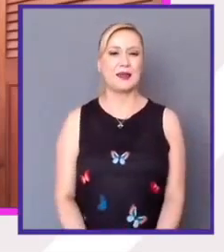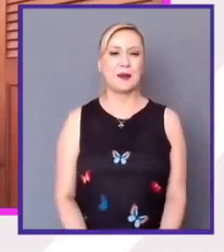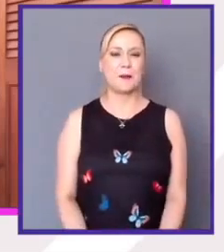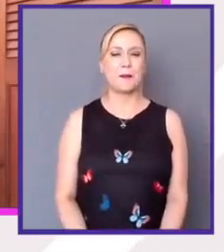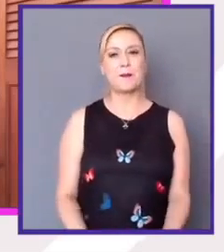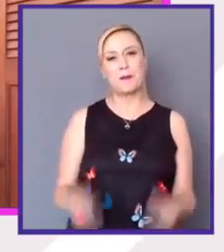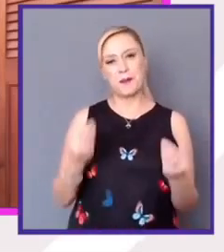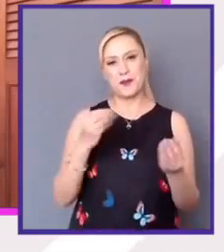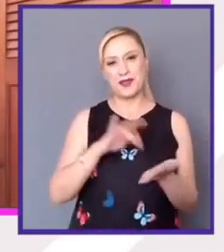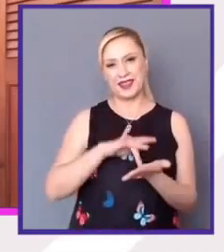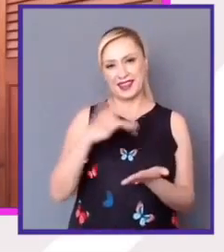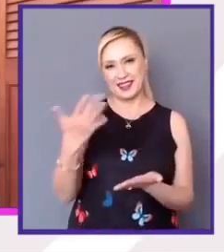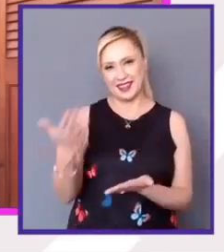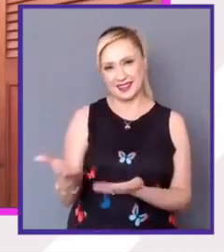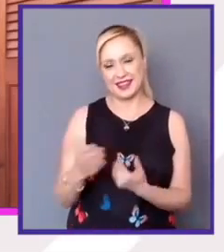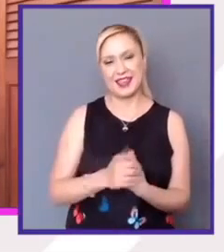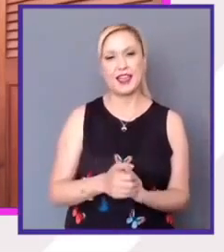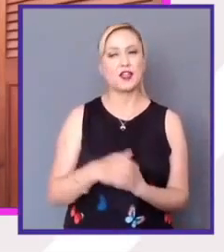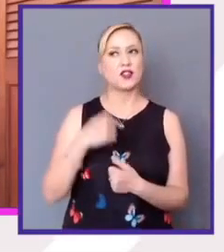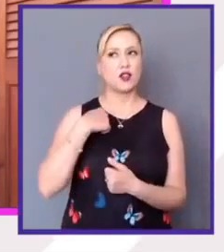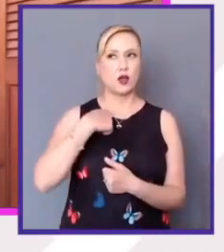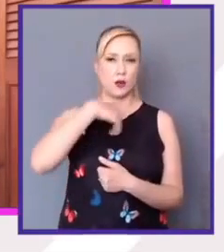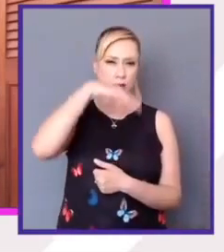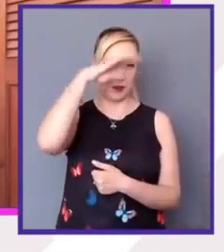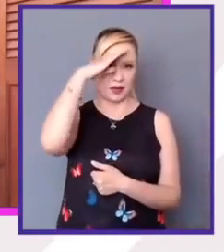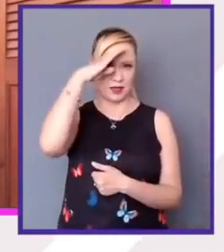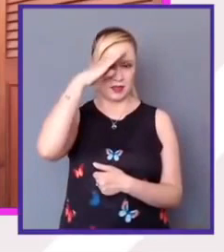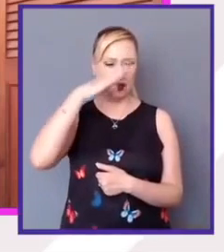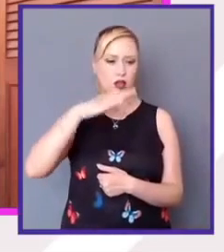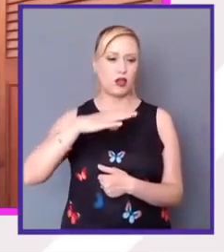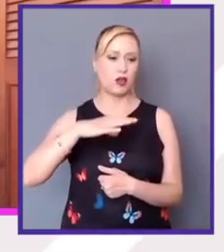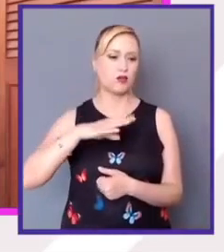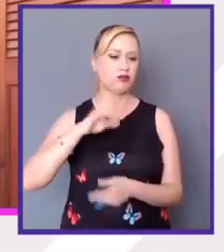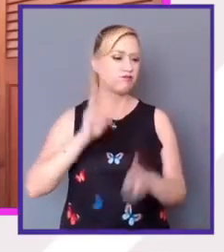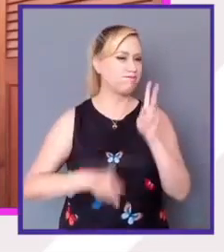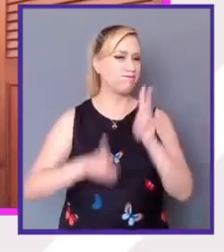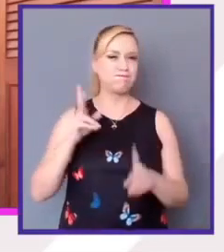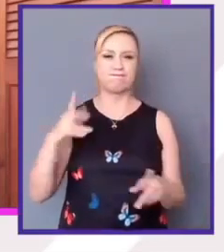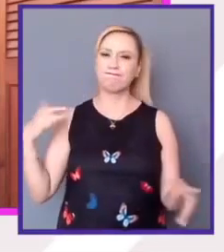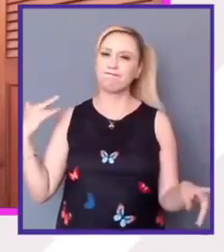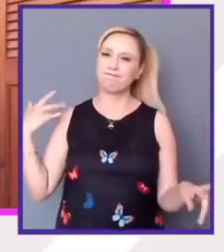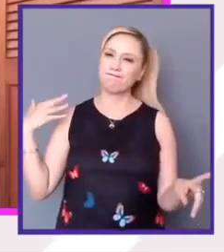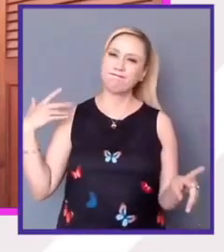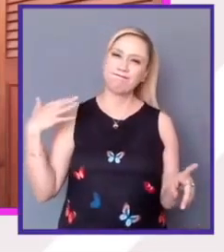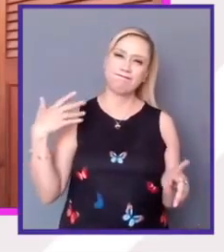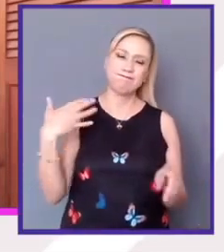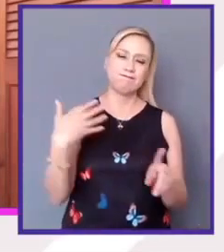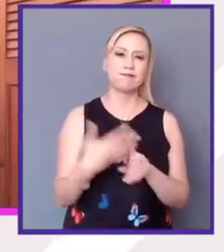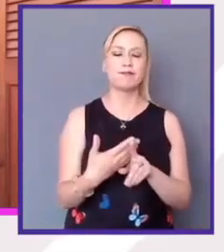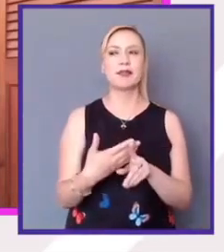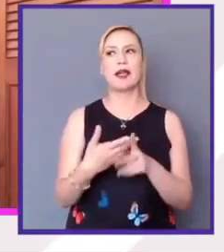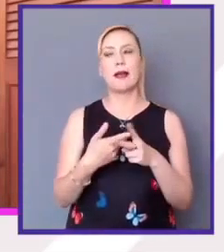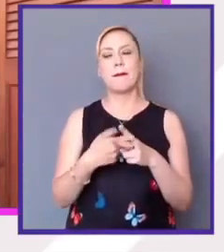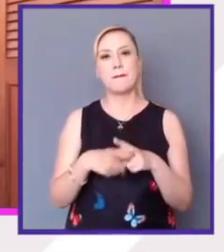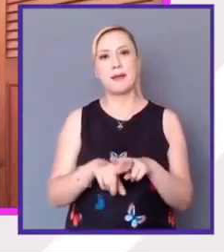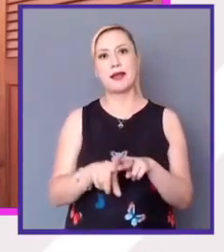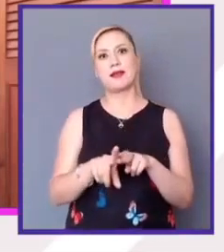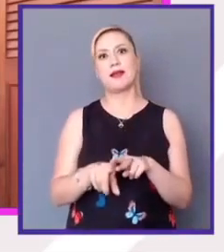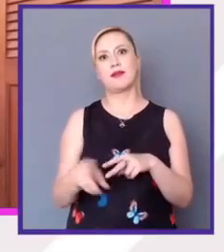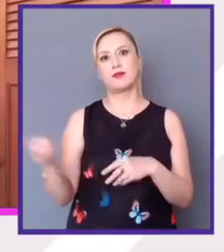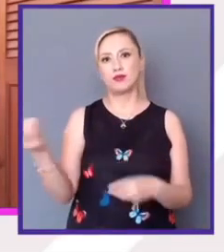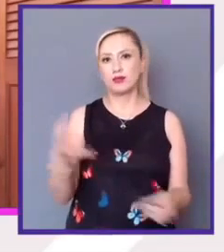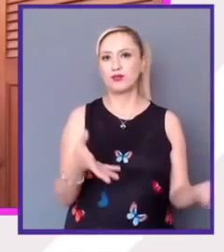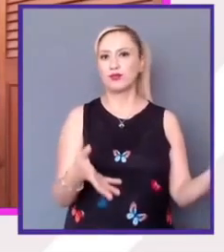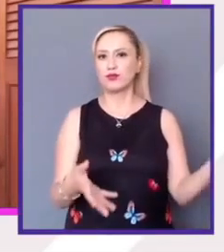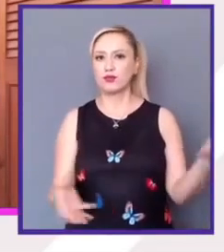Muchas gracias, Armando. Creo que en toda la conversación que hemos tenido ya han empezado a salir varias acciones que